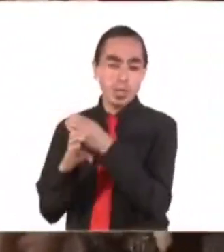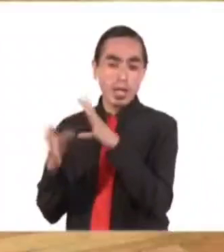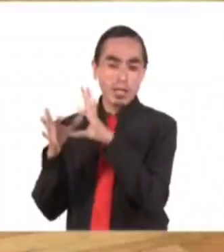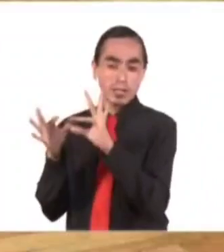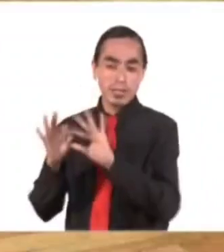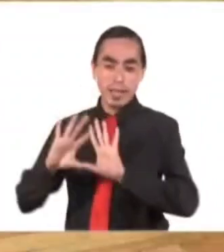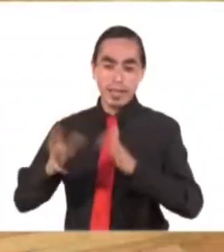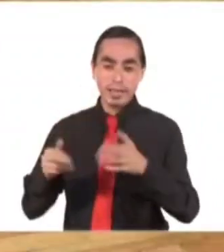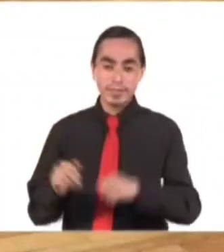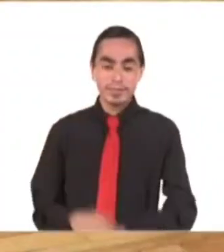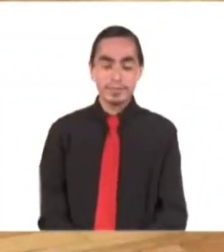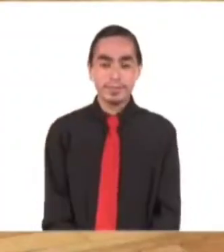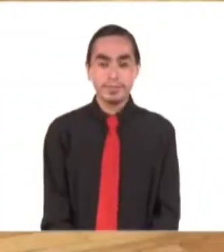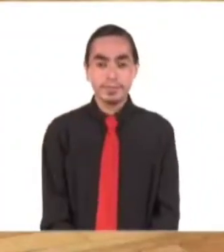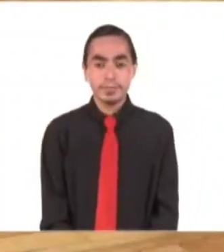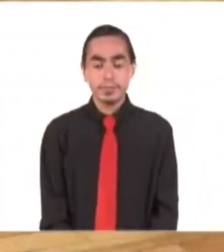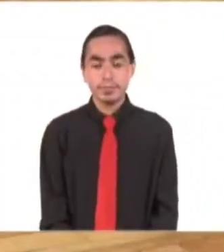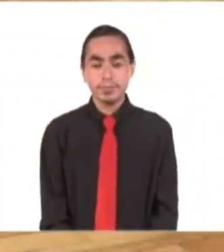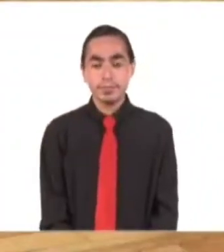de empezar,